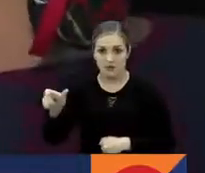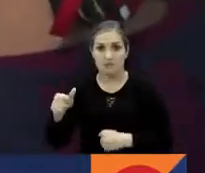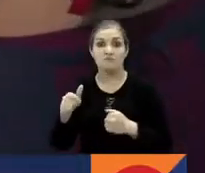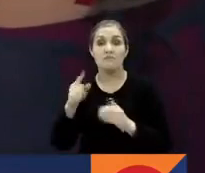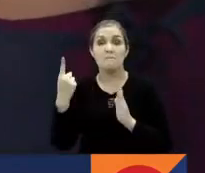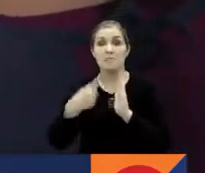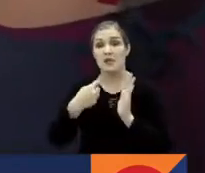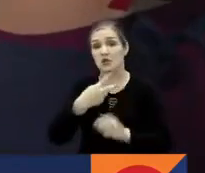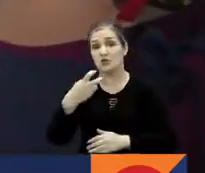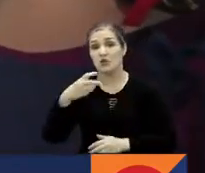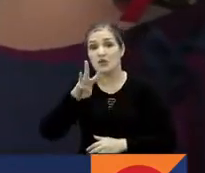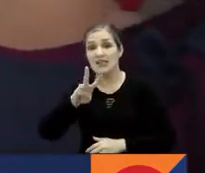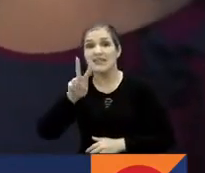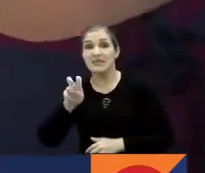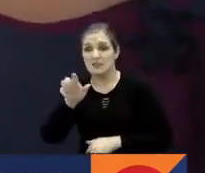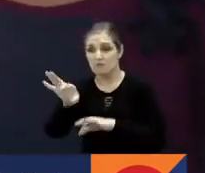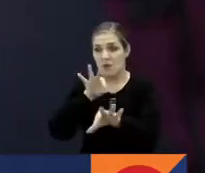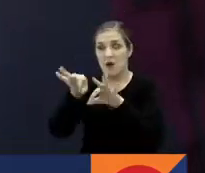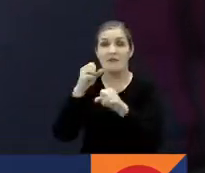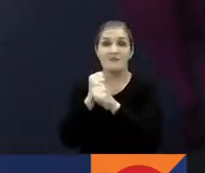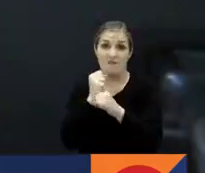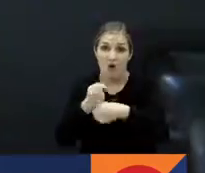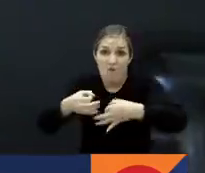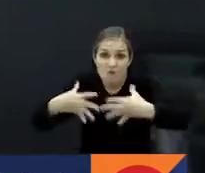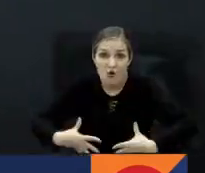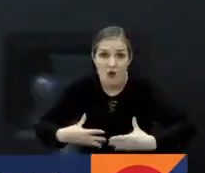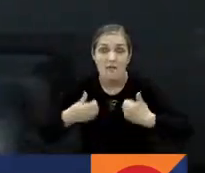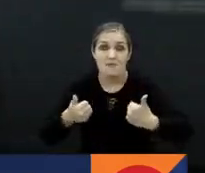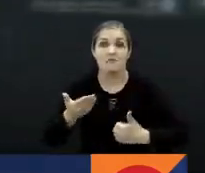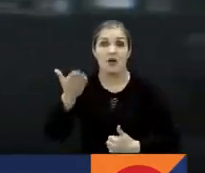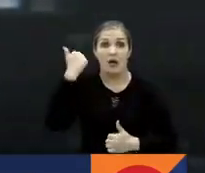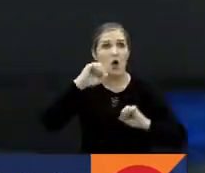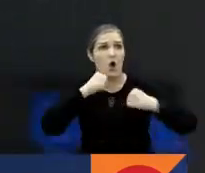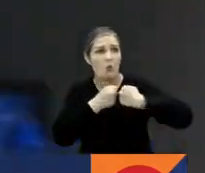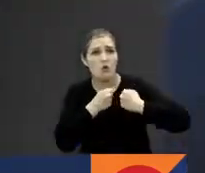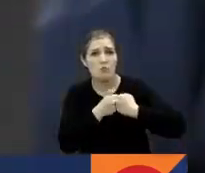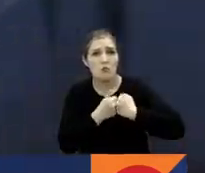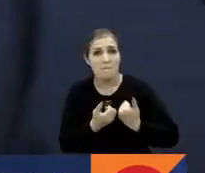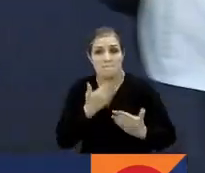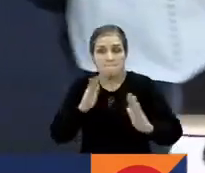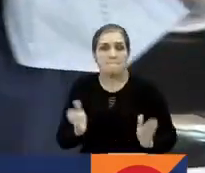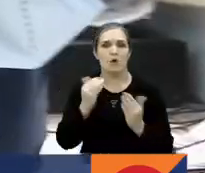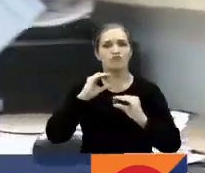como este han facilitado la formalización de cerca de 42.000 empleados del sector.